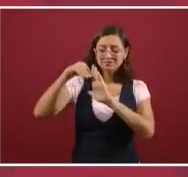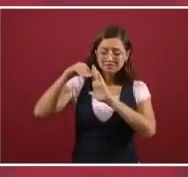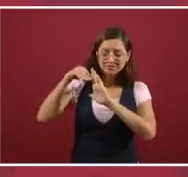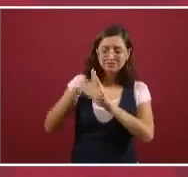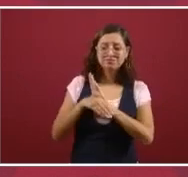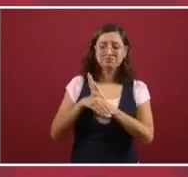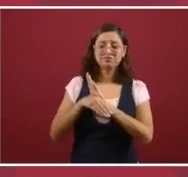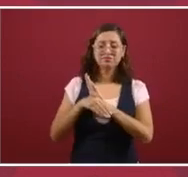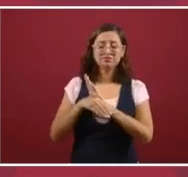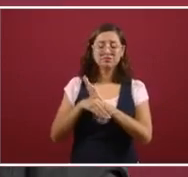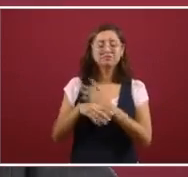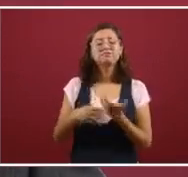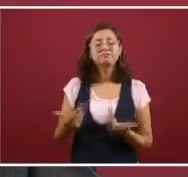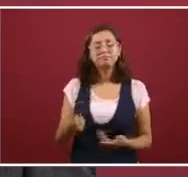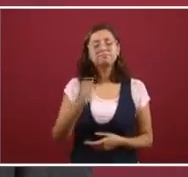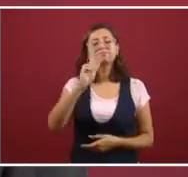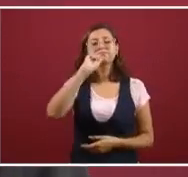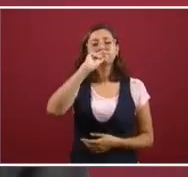también